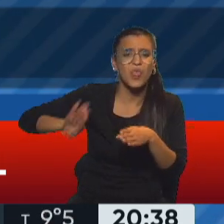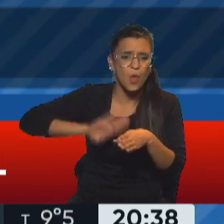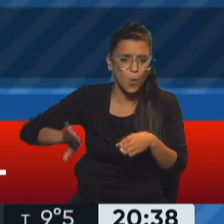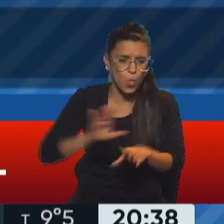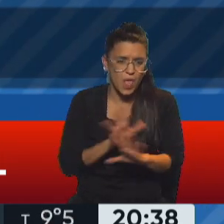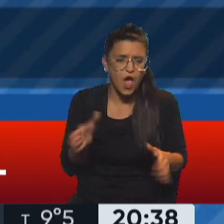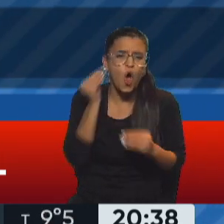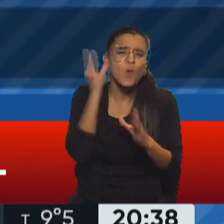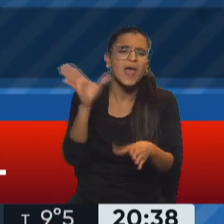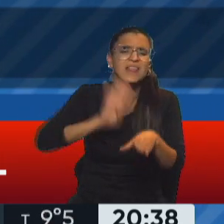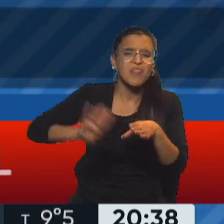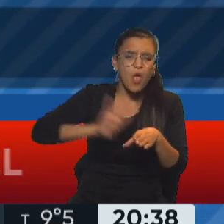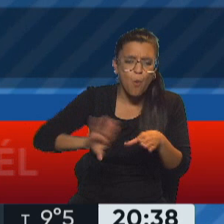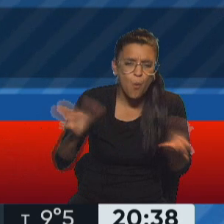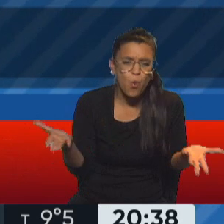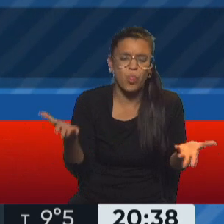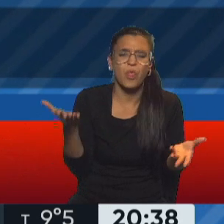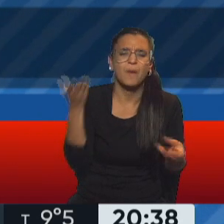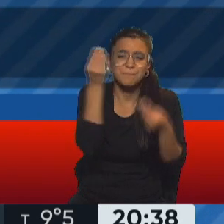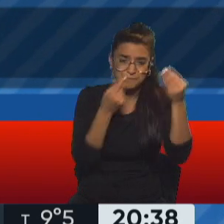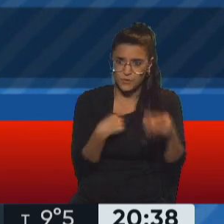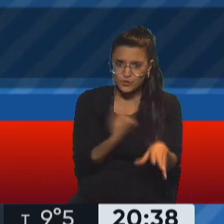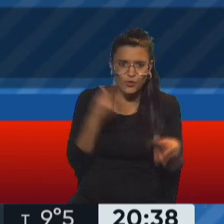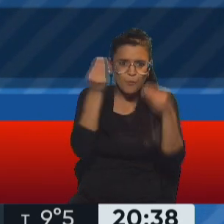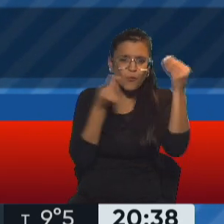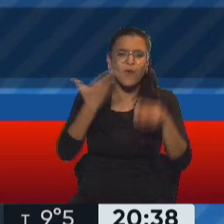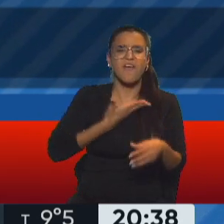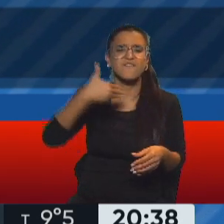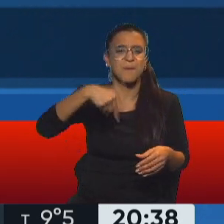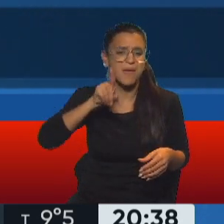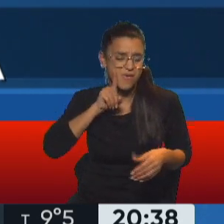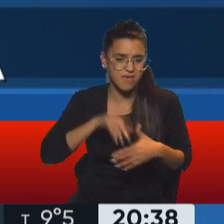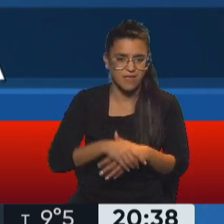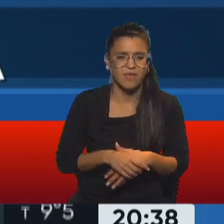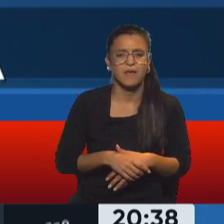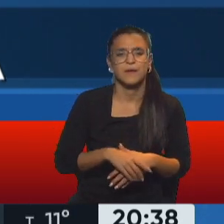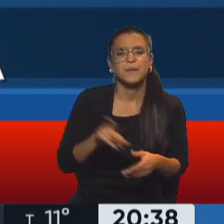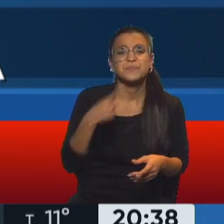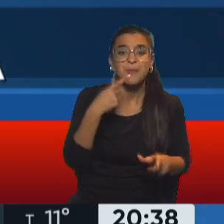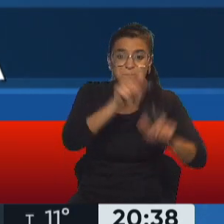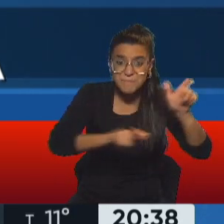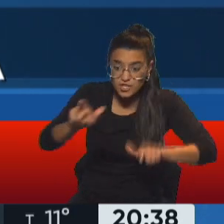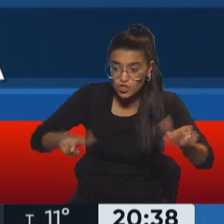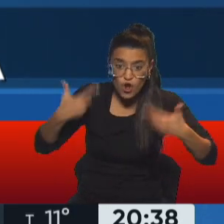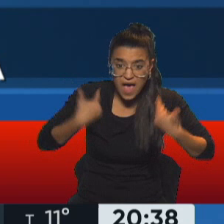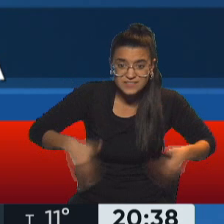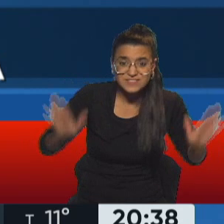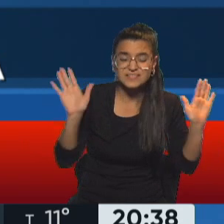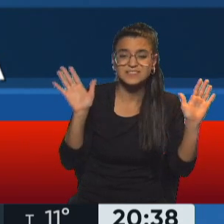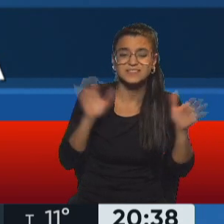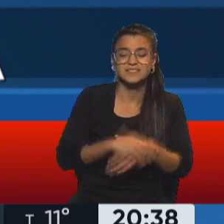¿no? Olvídate de la deuda, digamos, que es la que nos preocupa del Fondo Monetario Internacional. Los ciudadanos de a pie muchas